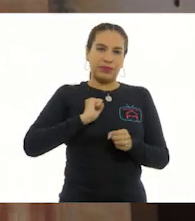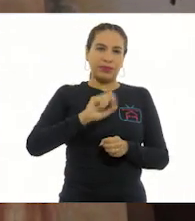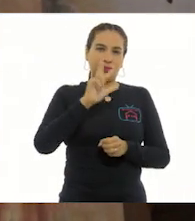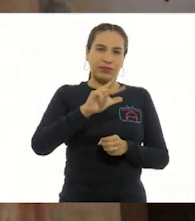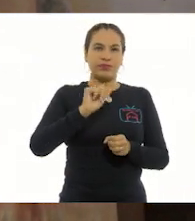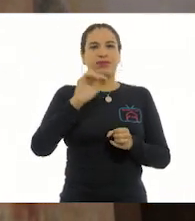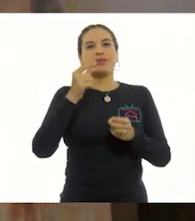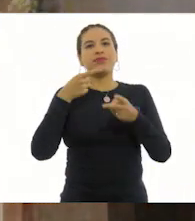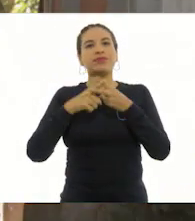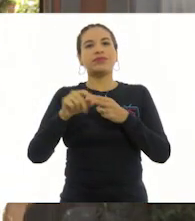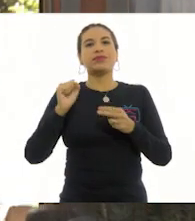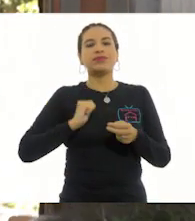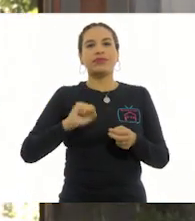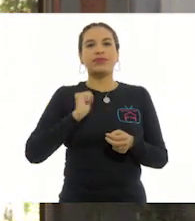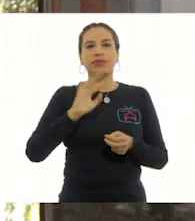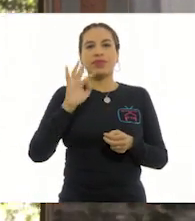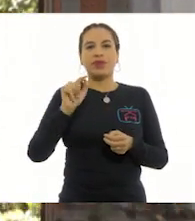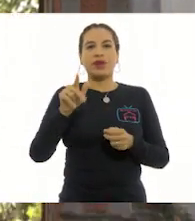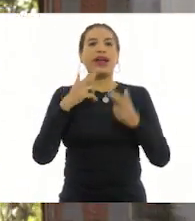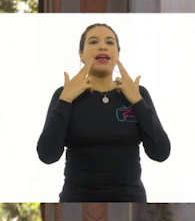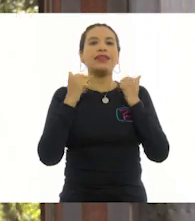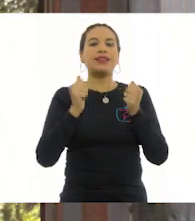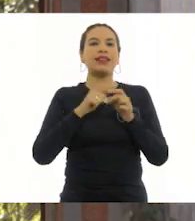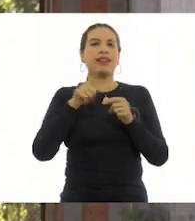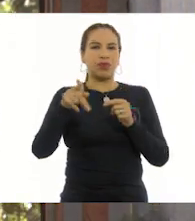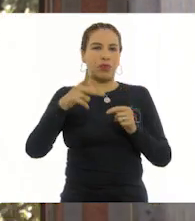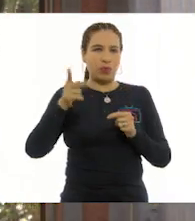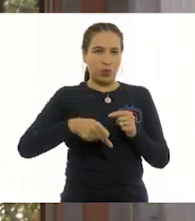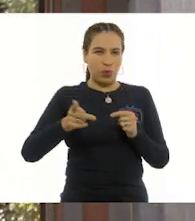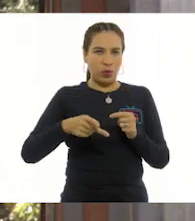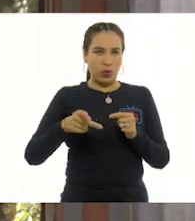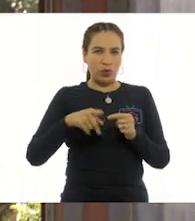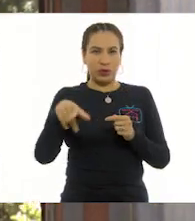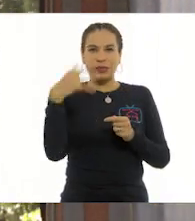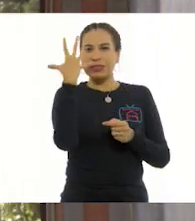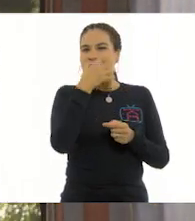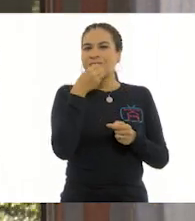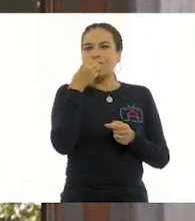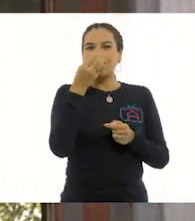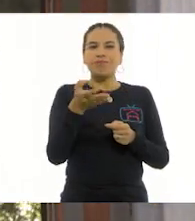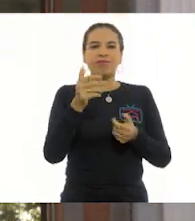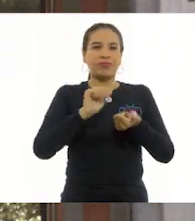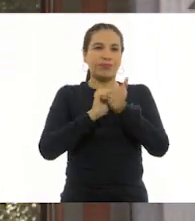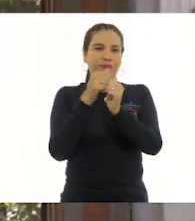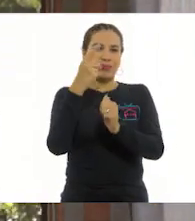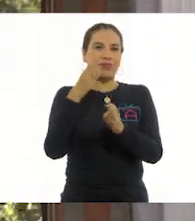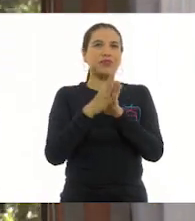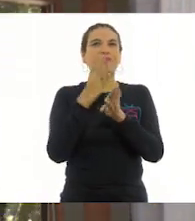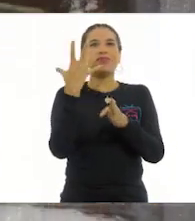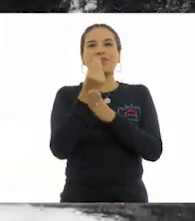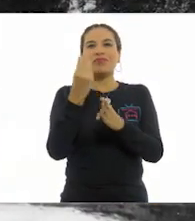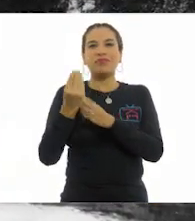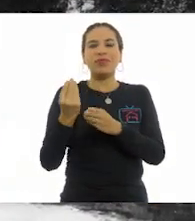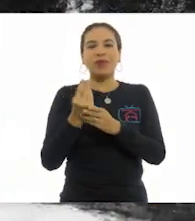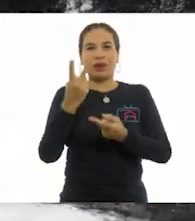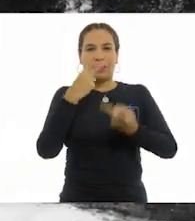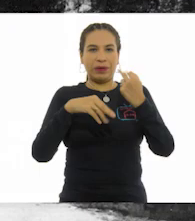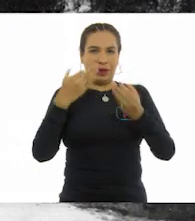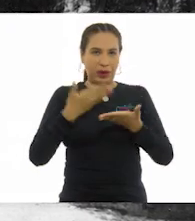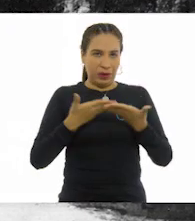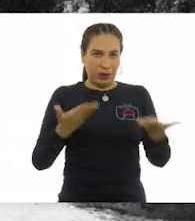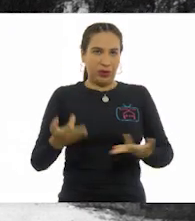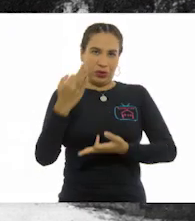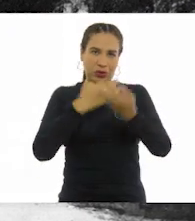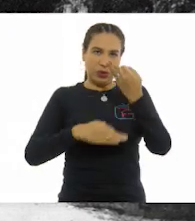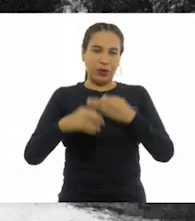XIX, como Hacienda Pulquera. Pero he de decirte que la hacienda se embellece, toma su estructura y presencia actual que